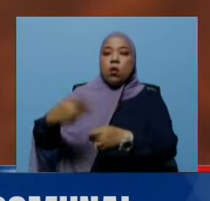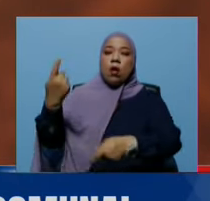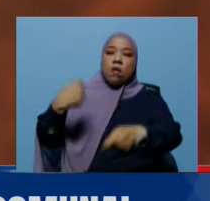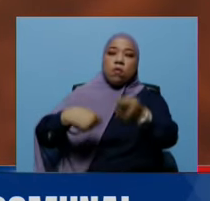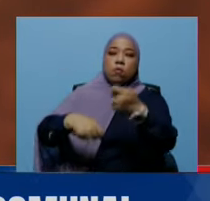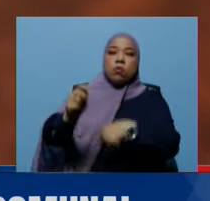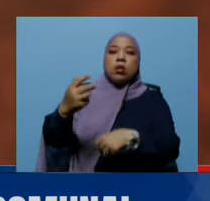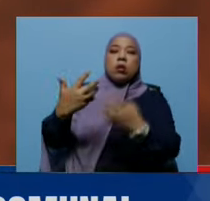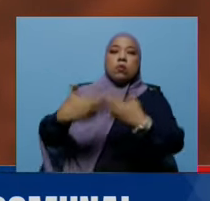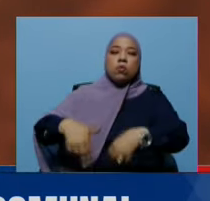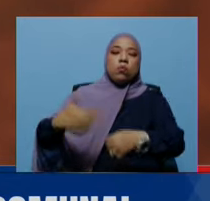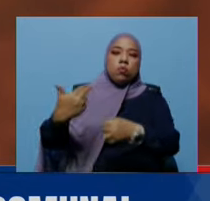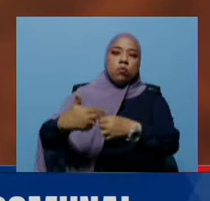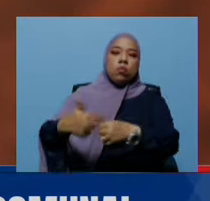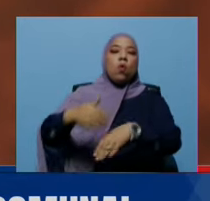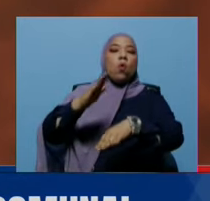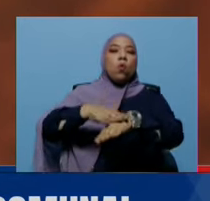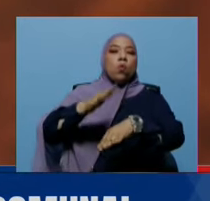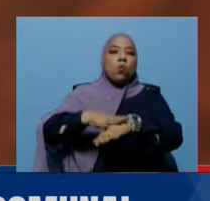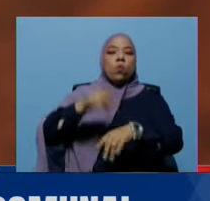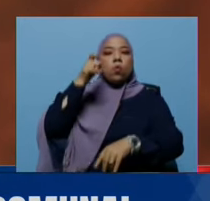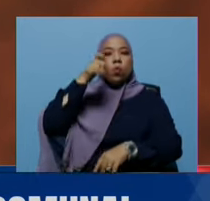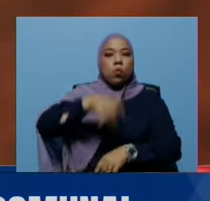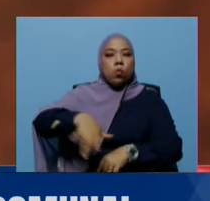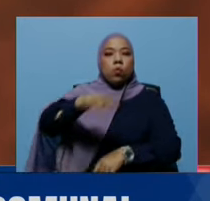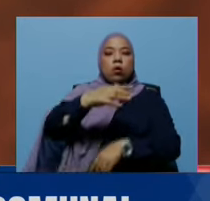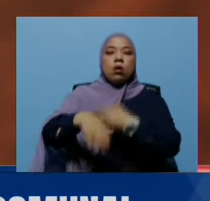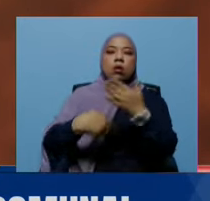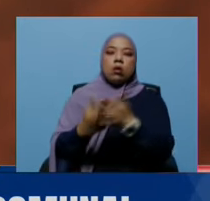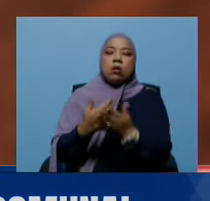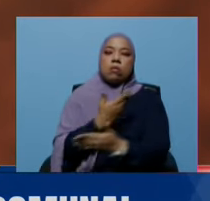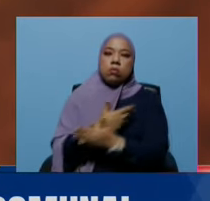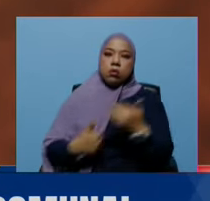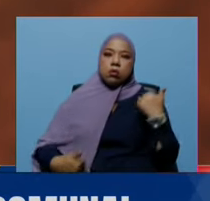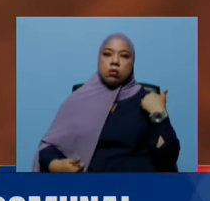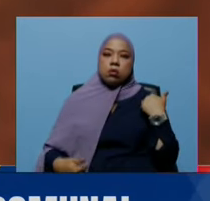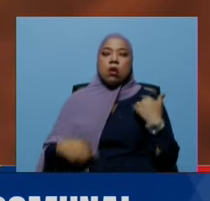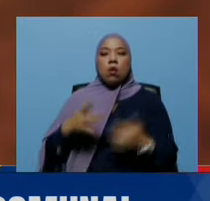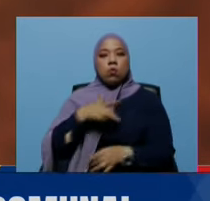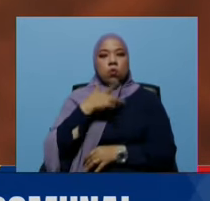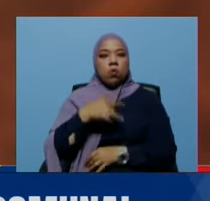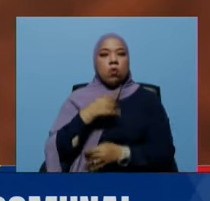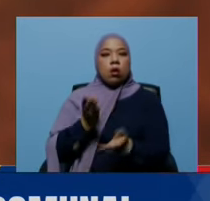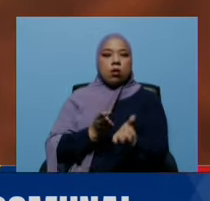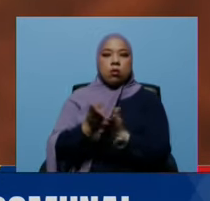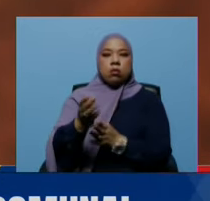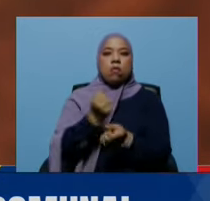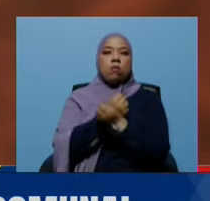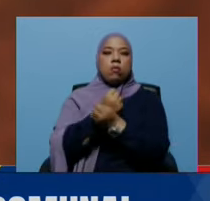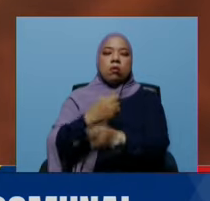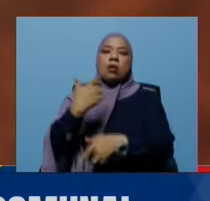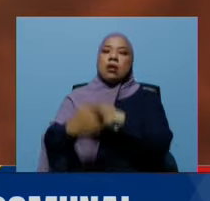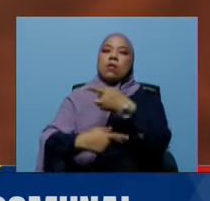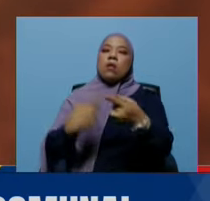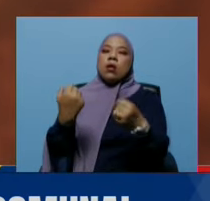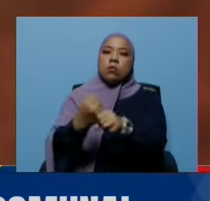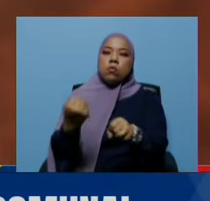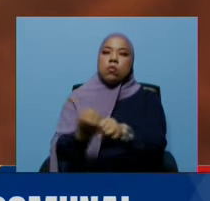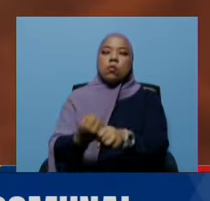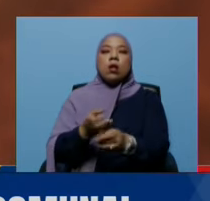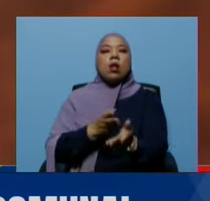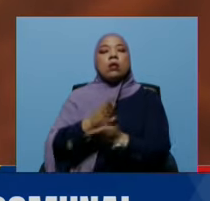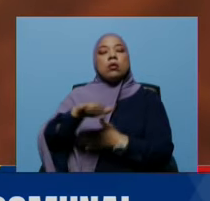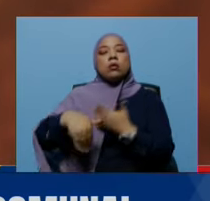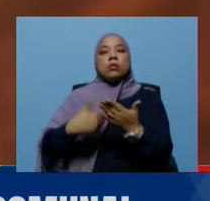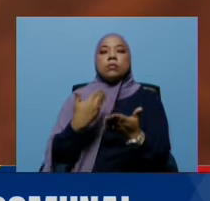que hizo fue convocar al poder popular. Eso se lo agradece al pueblo, presidente. Y como siempre decimos, amor con amor se paga, lealtad con